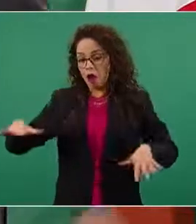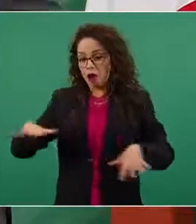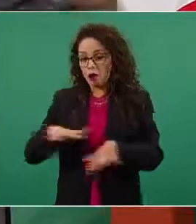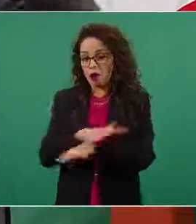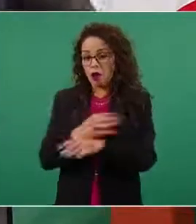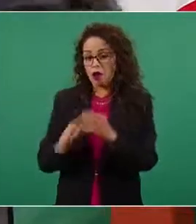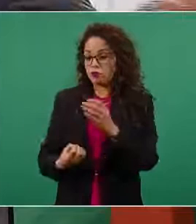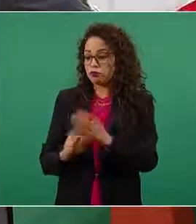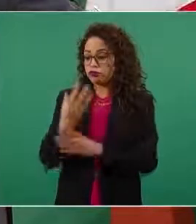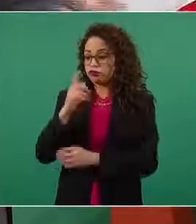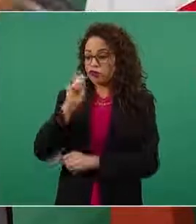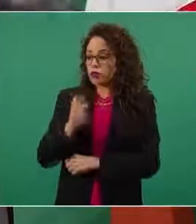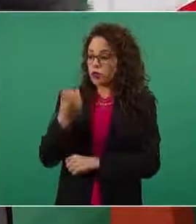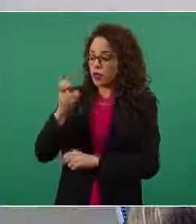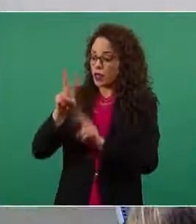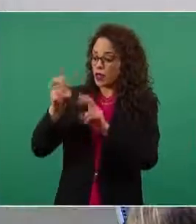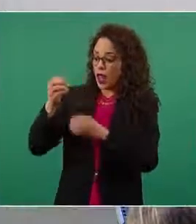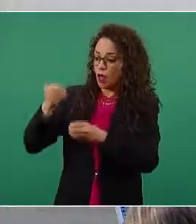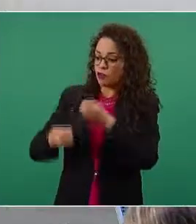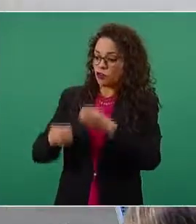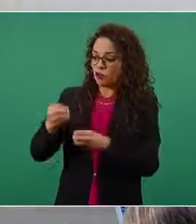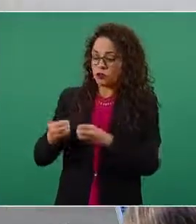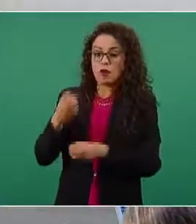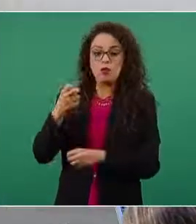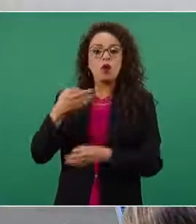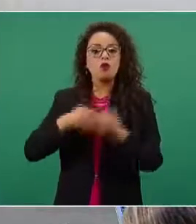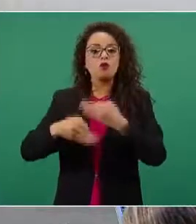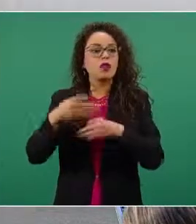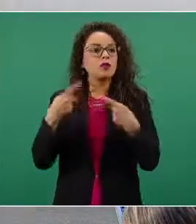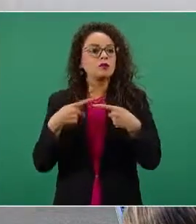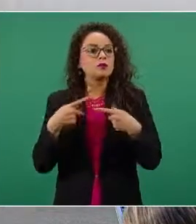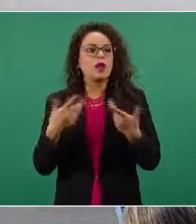que está siendo muy cuestionado, pues por lo mismo,